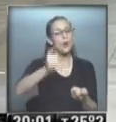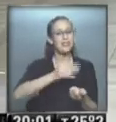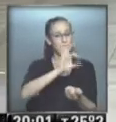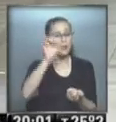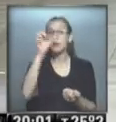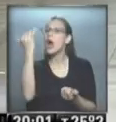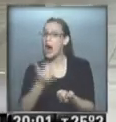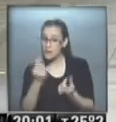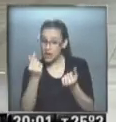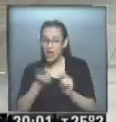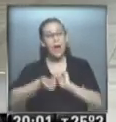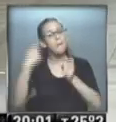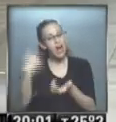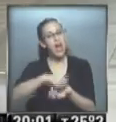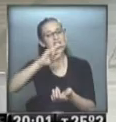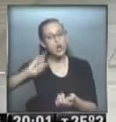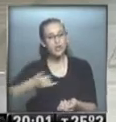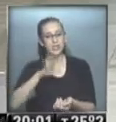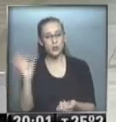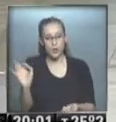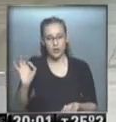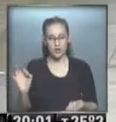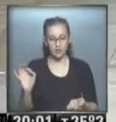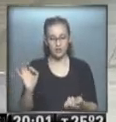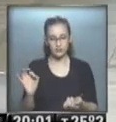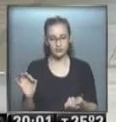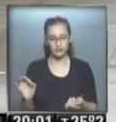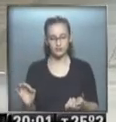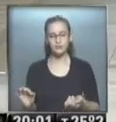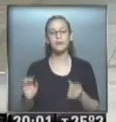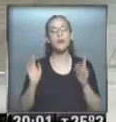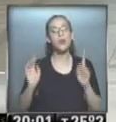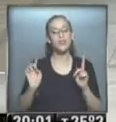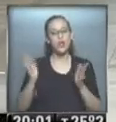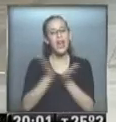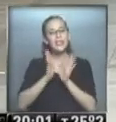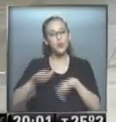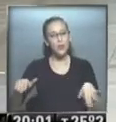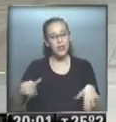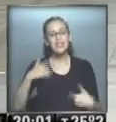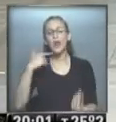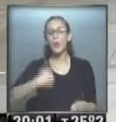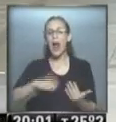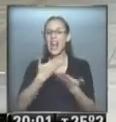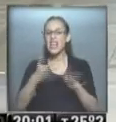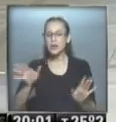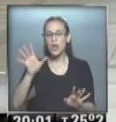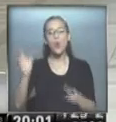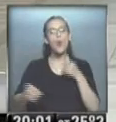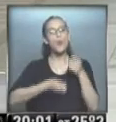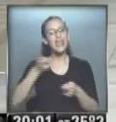Aires informó que continuará subsidiando la tarifa a maestros y estudiantes y otorgará pases libres a jubilados y personas